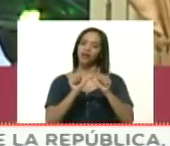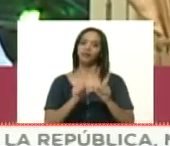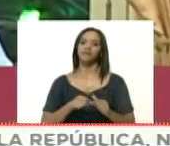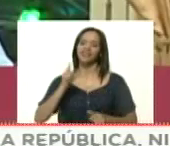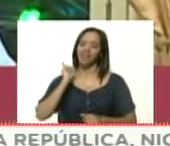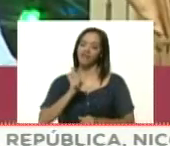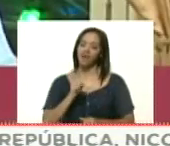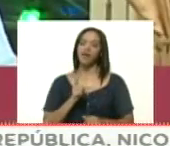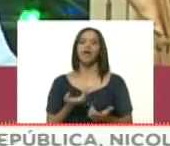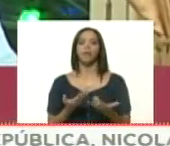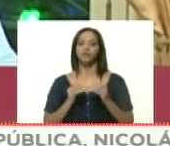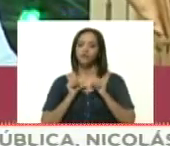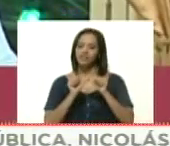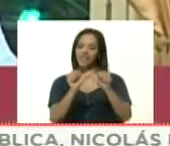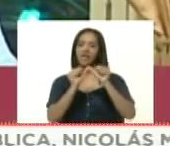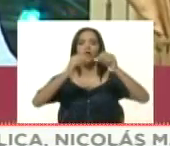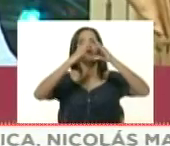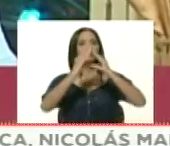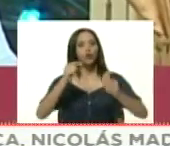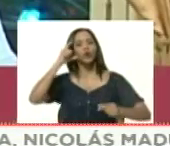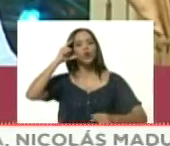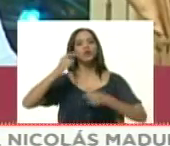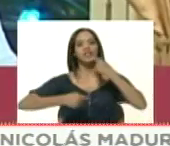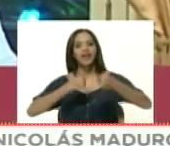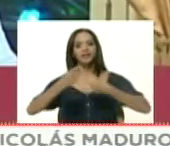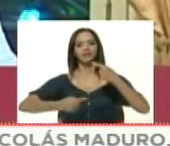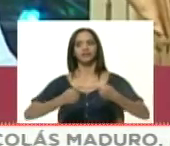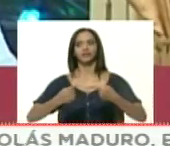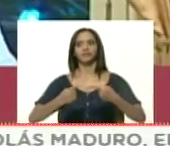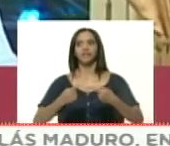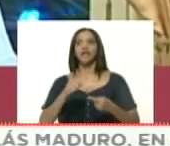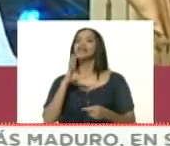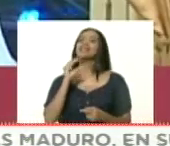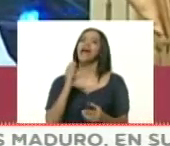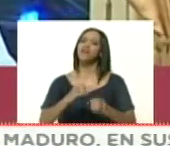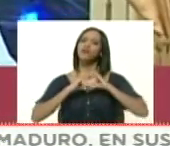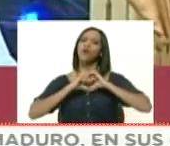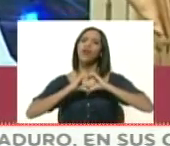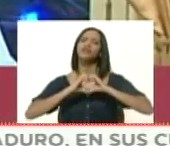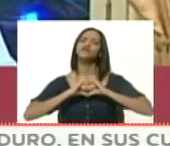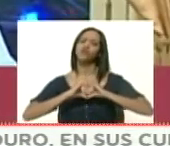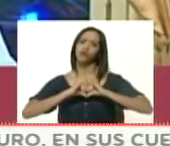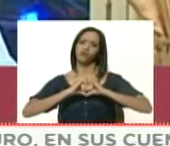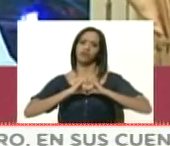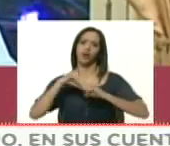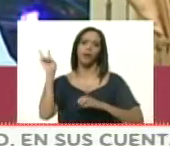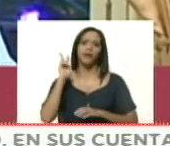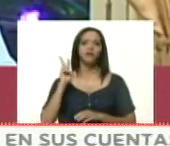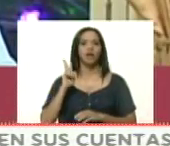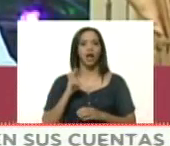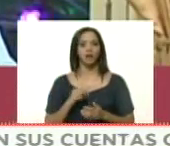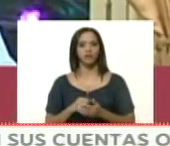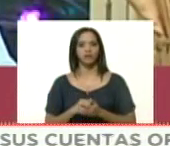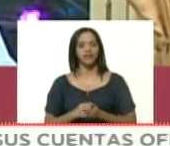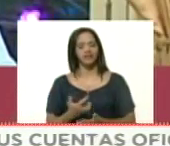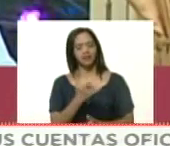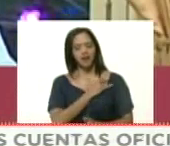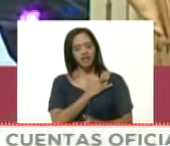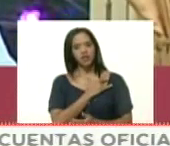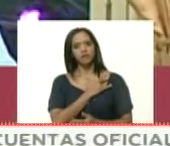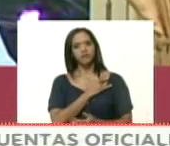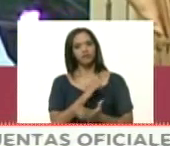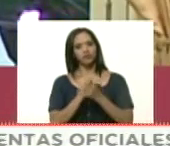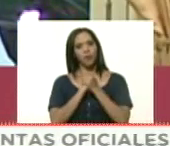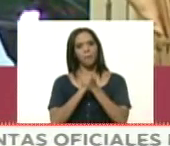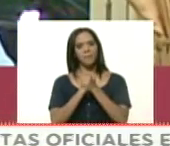así debemos mantenernos todos los días. Le hablo al corazón de los venezolanos. Queridos compatriotas,